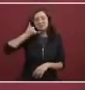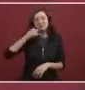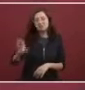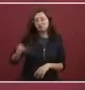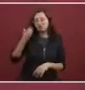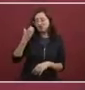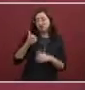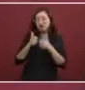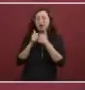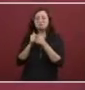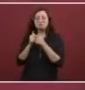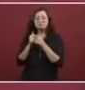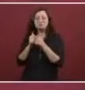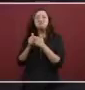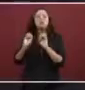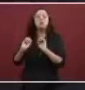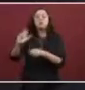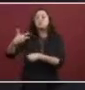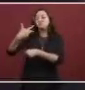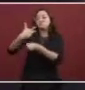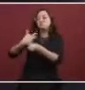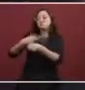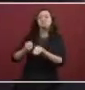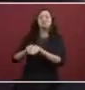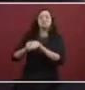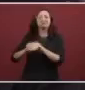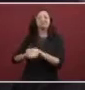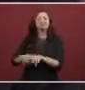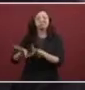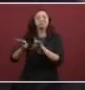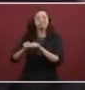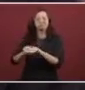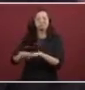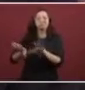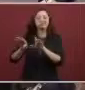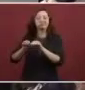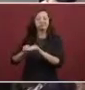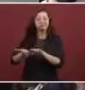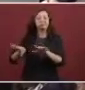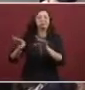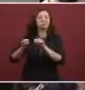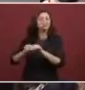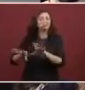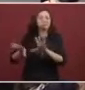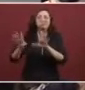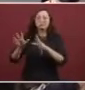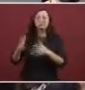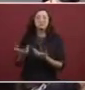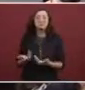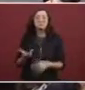se graba un mensaje y se tiene una difusión